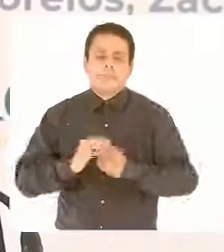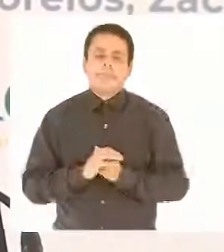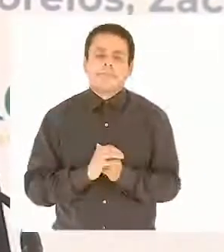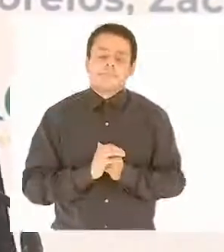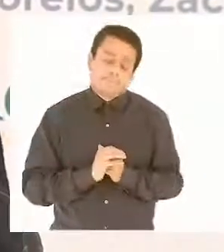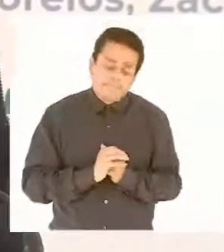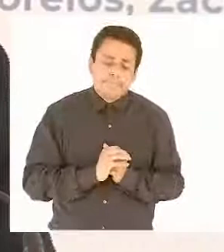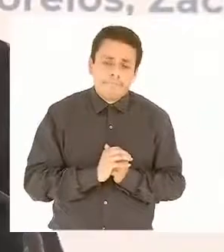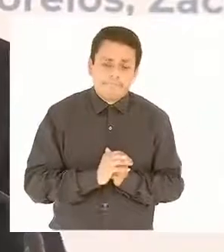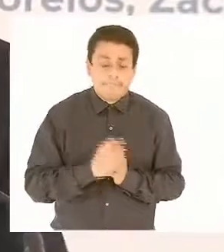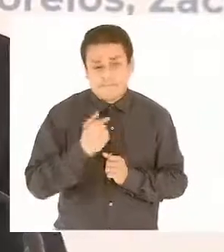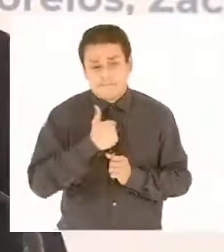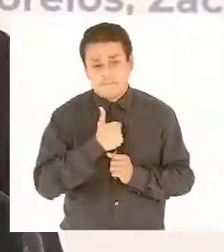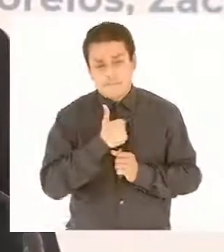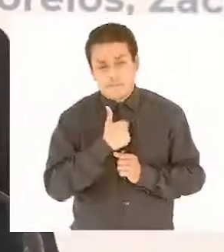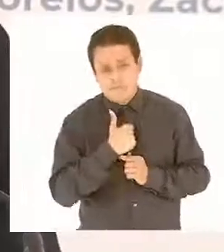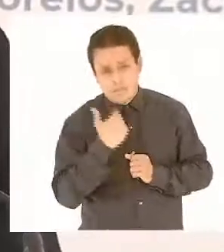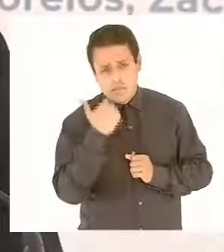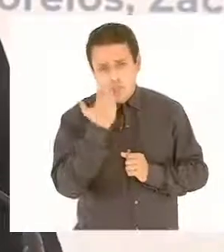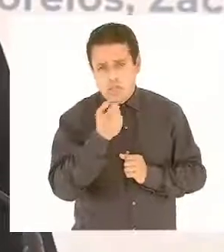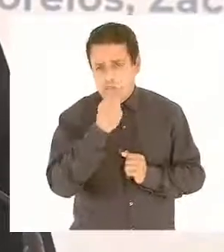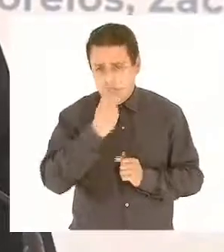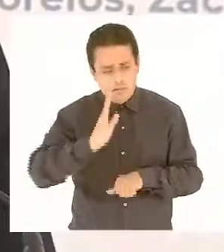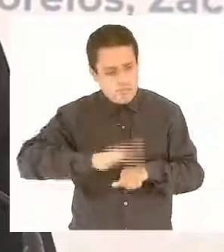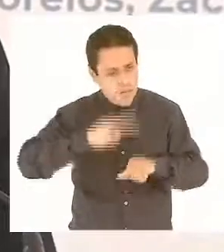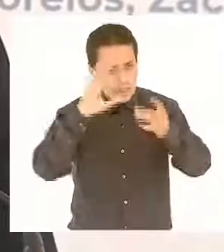No quiero dejar de mencionar,